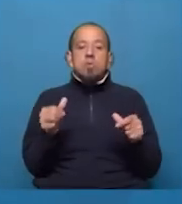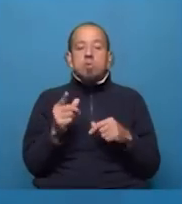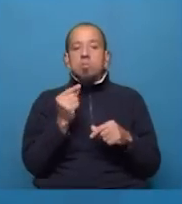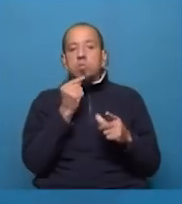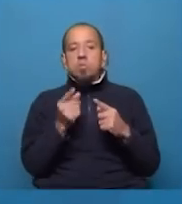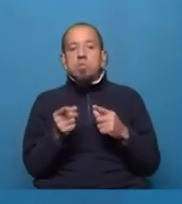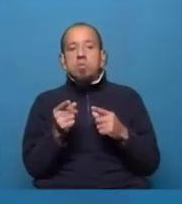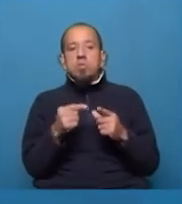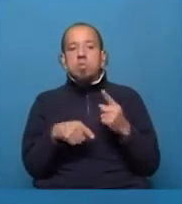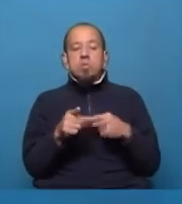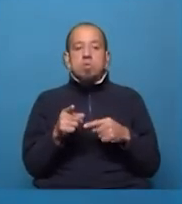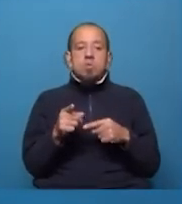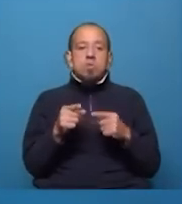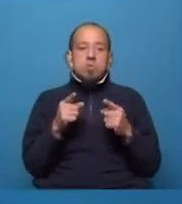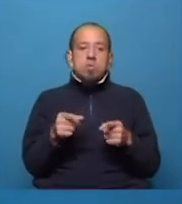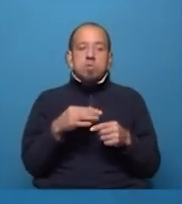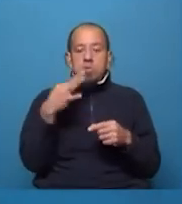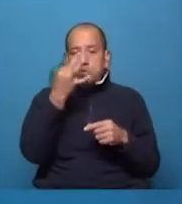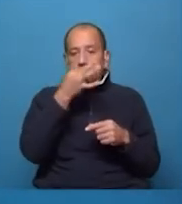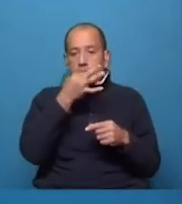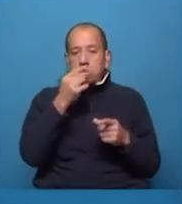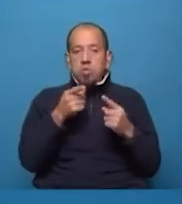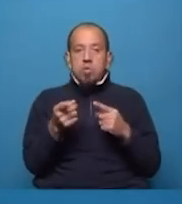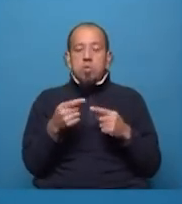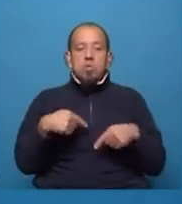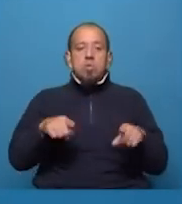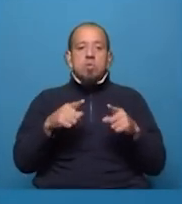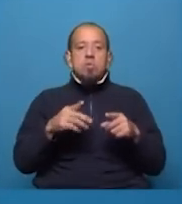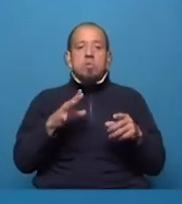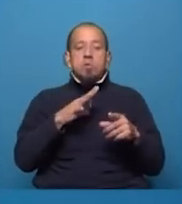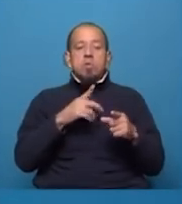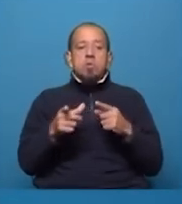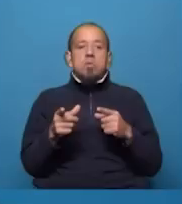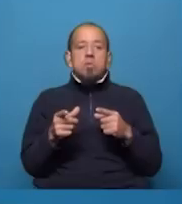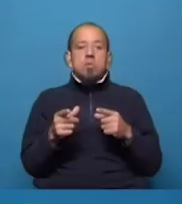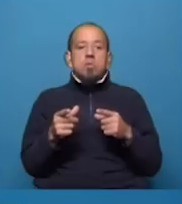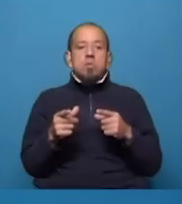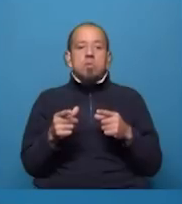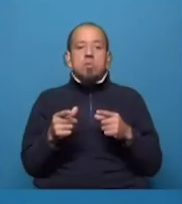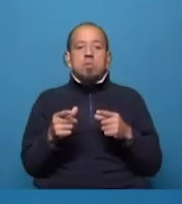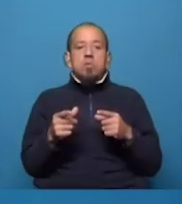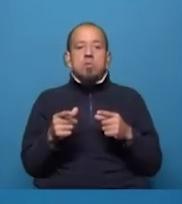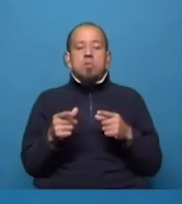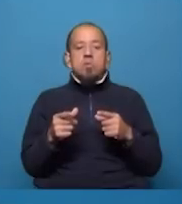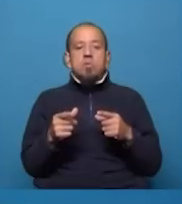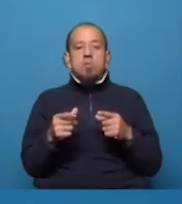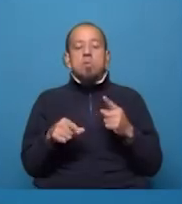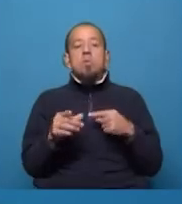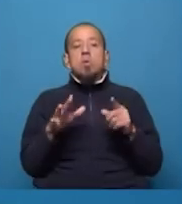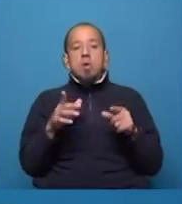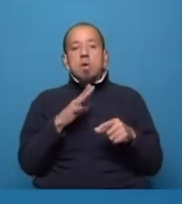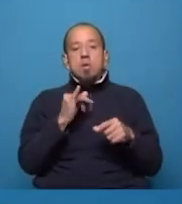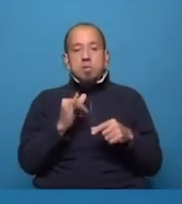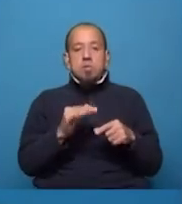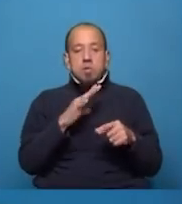esos temas esa parte droga y lavado asociado que era lo que funcionó mejor se despatarrotó hace desarmó ahí